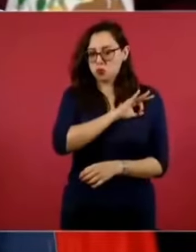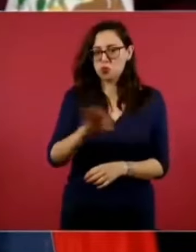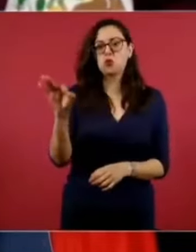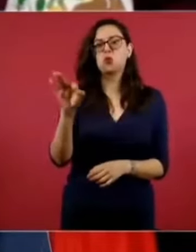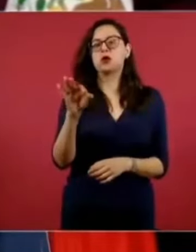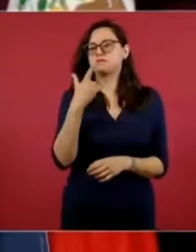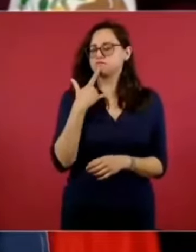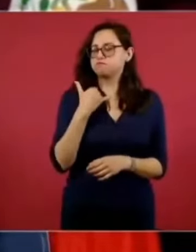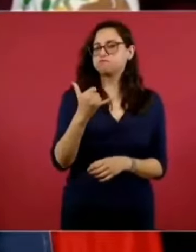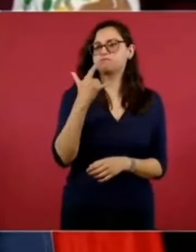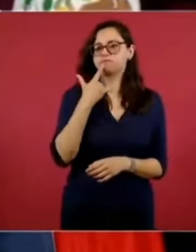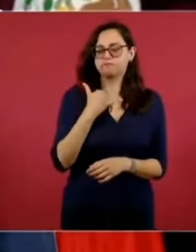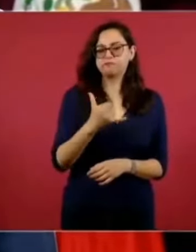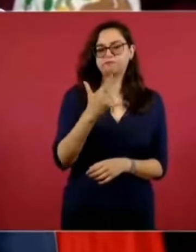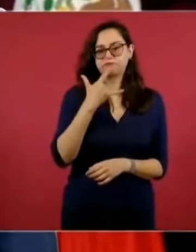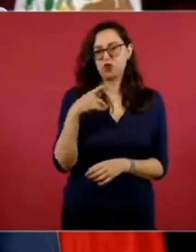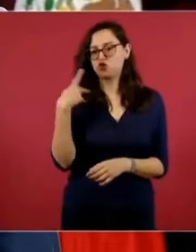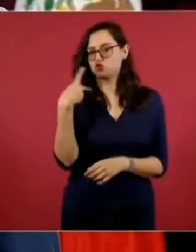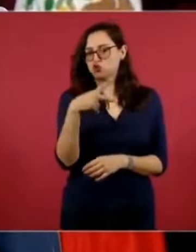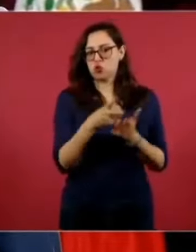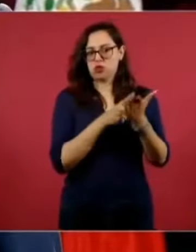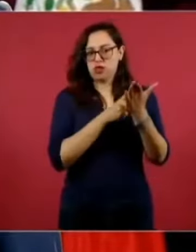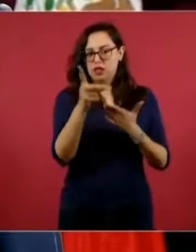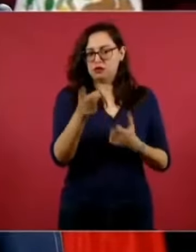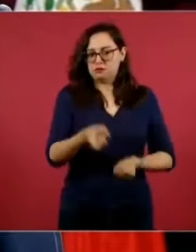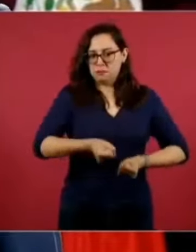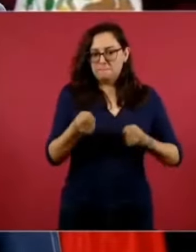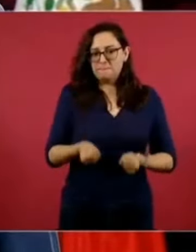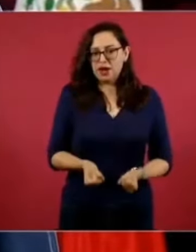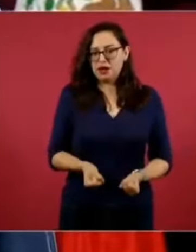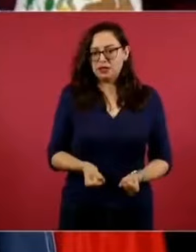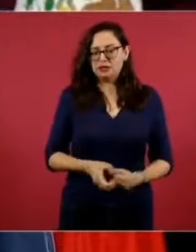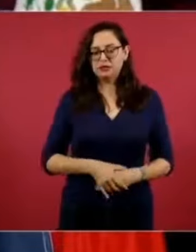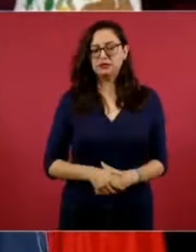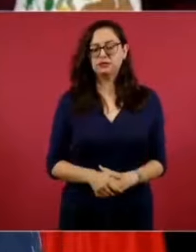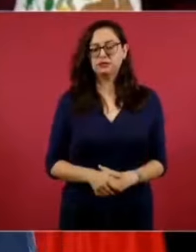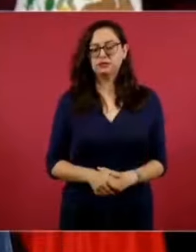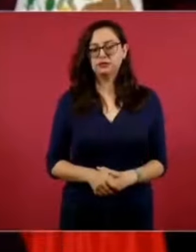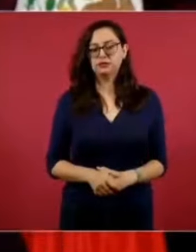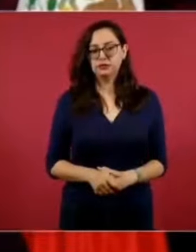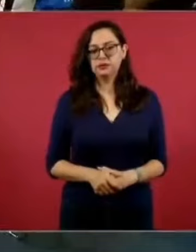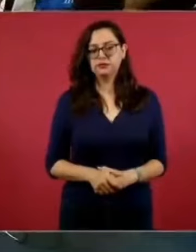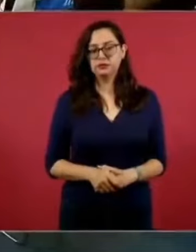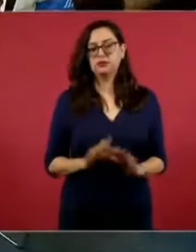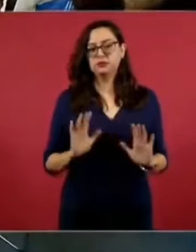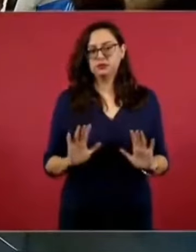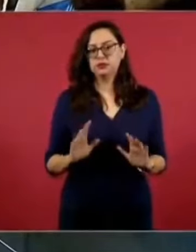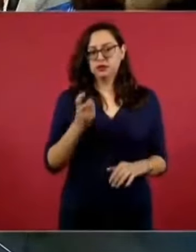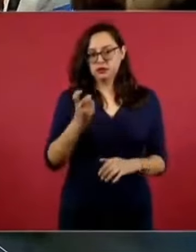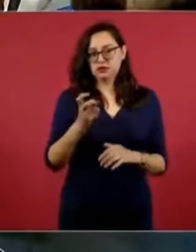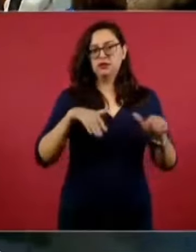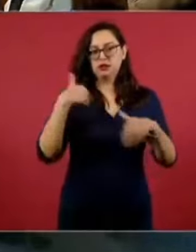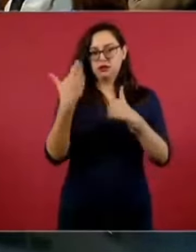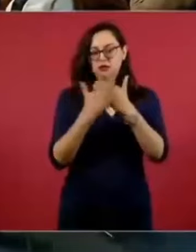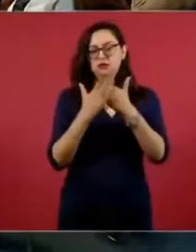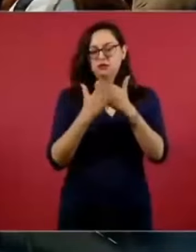tengan ese derecho garantizado eso va en la nueva